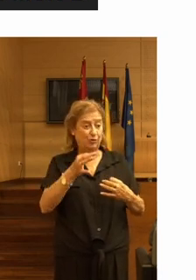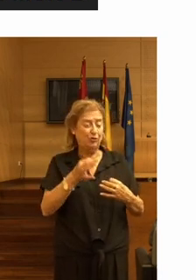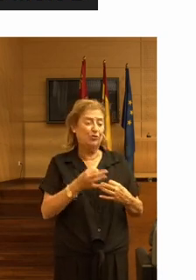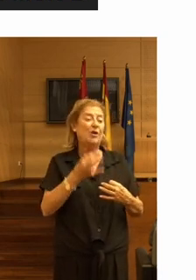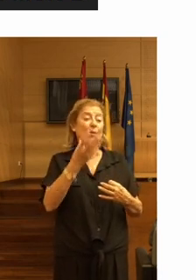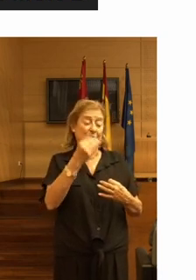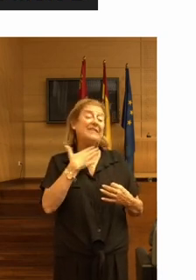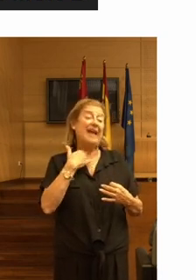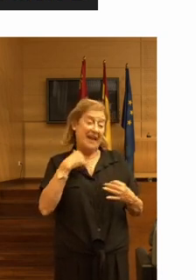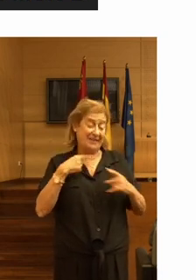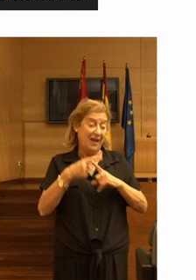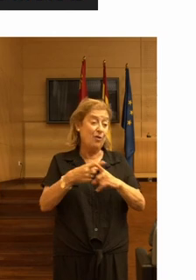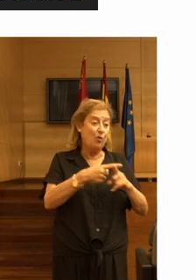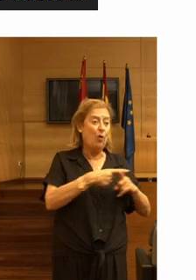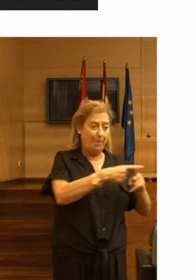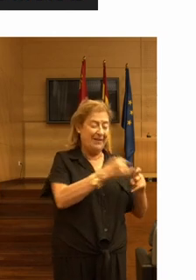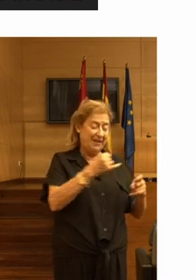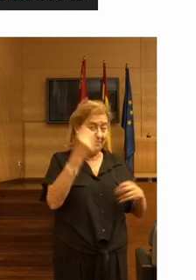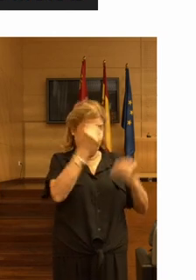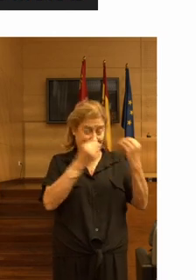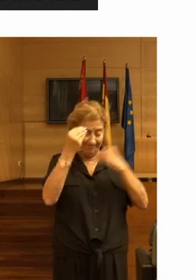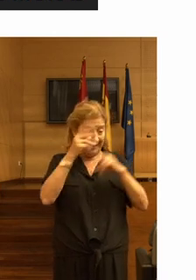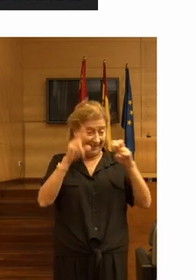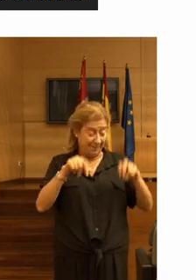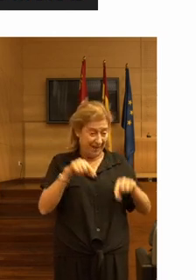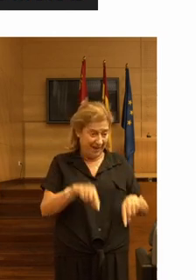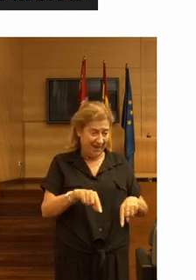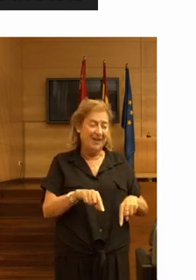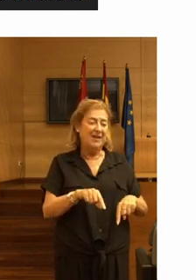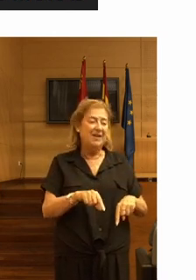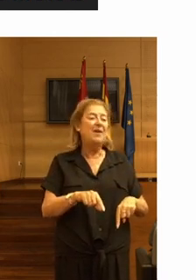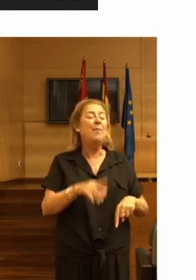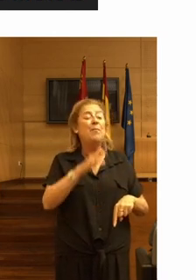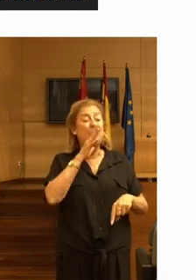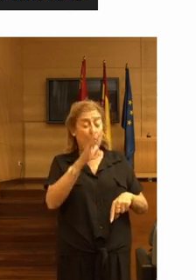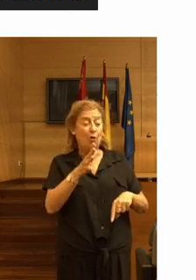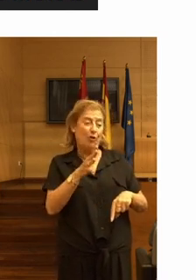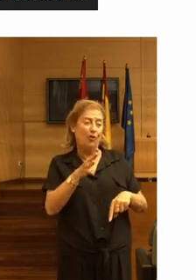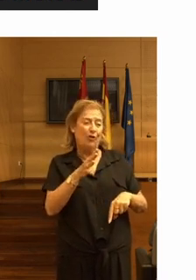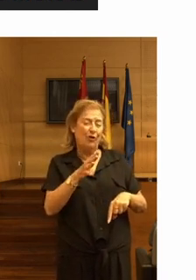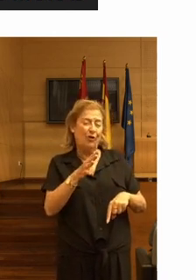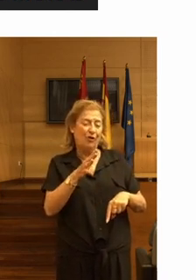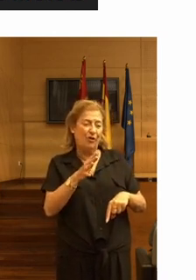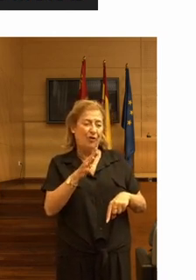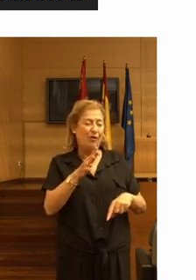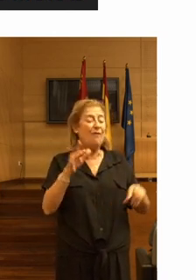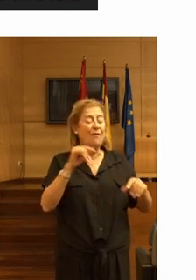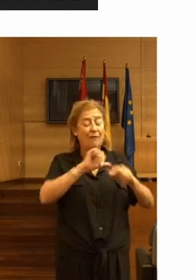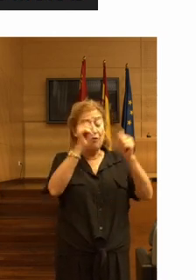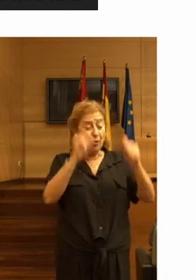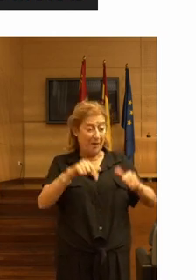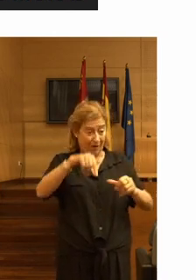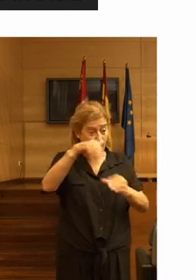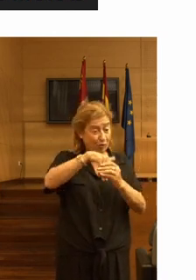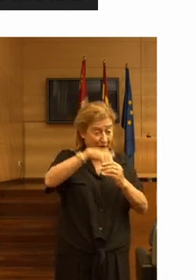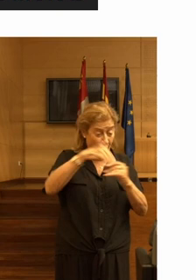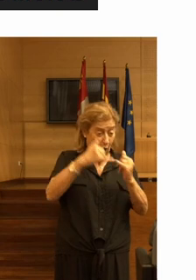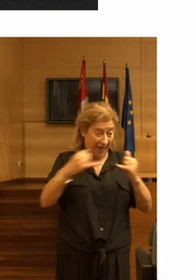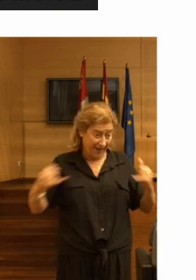muchas ganas de compartir y reflexionar sobre ellos, precisamente por el formato de este contenido